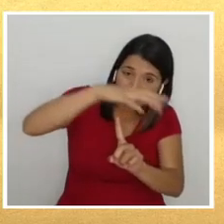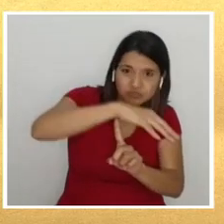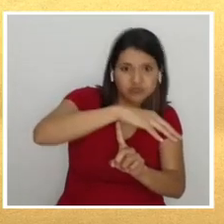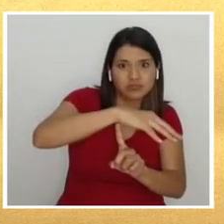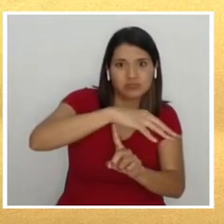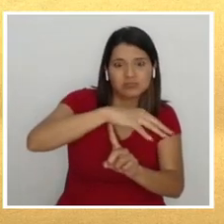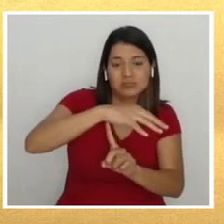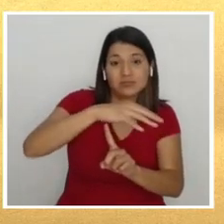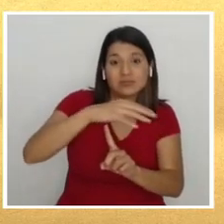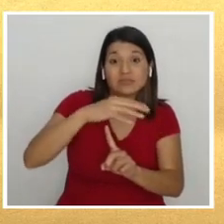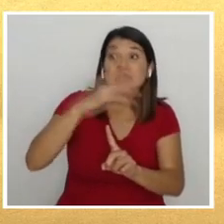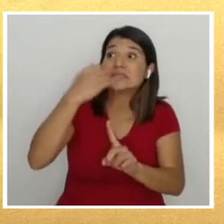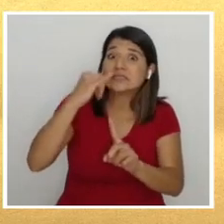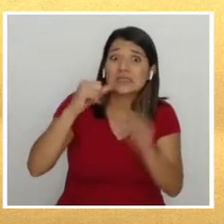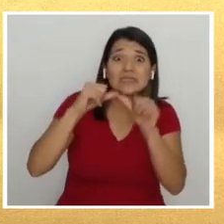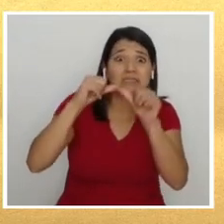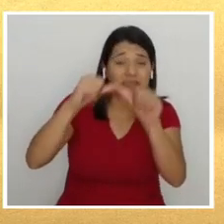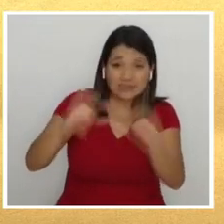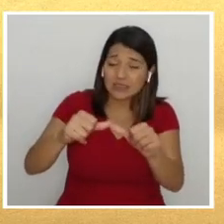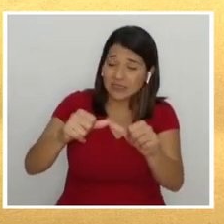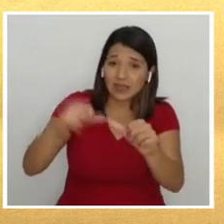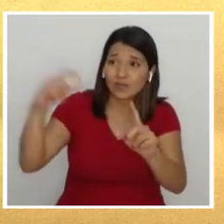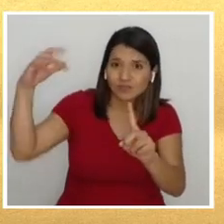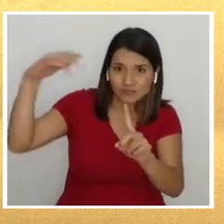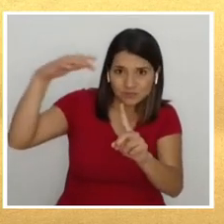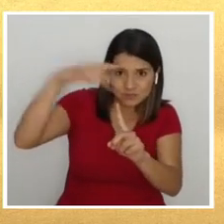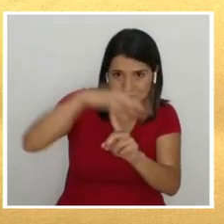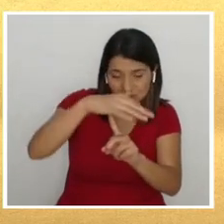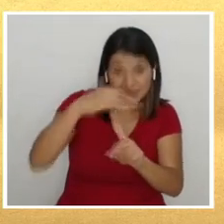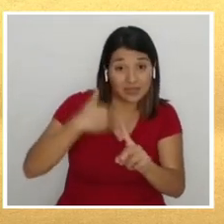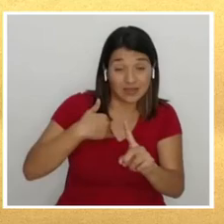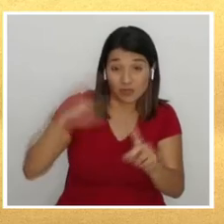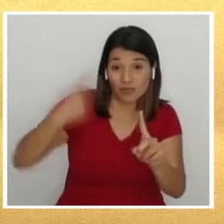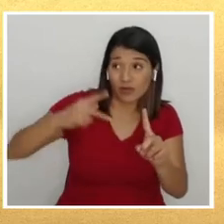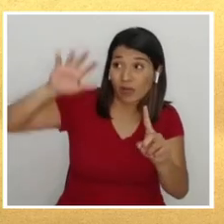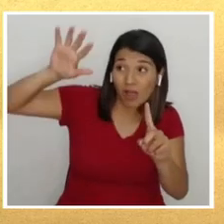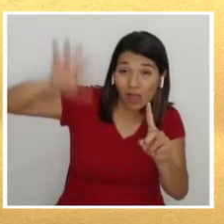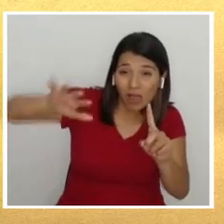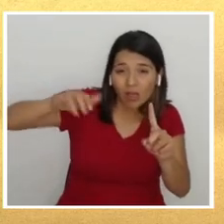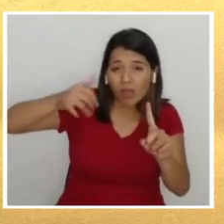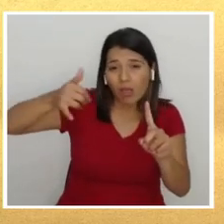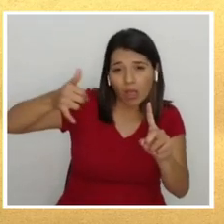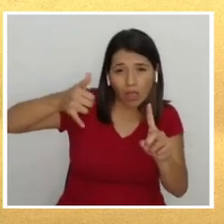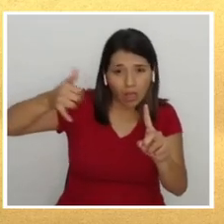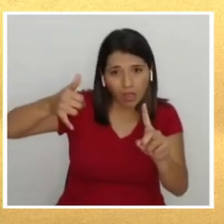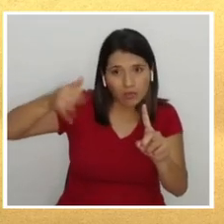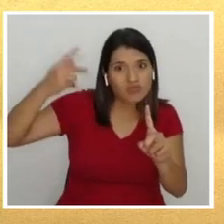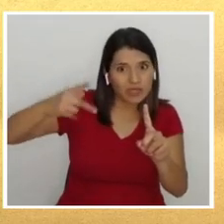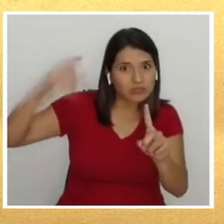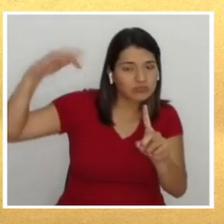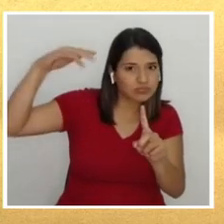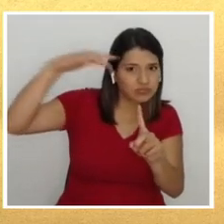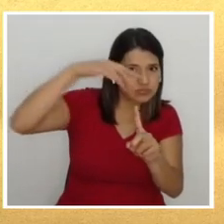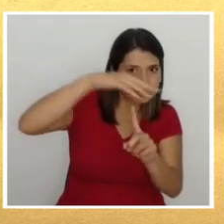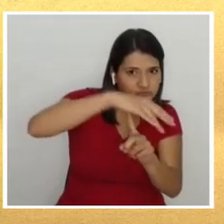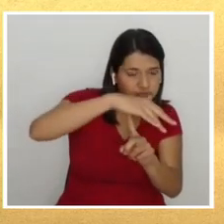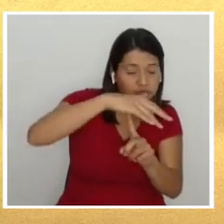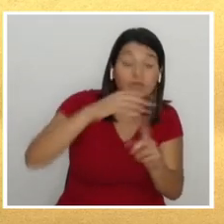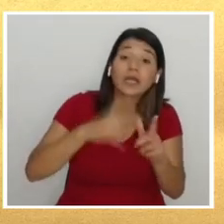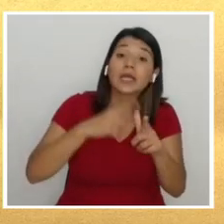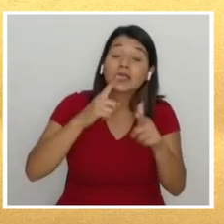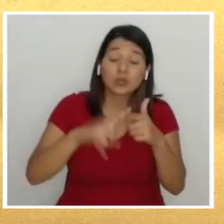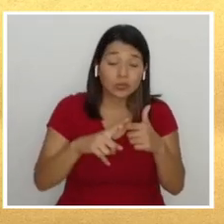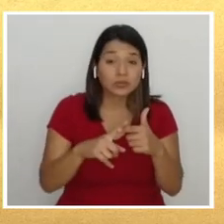el resto del material que quedó en esa pared que era bastante grande. Entonces por ahí